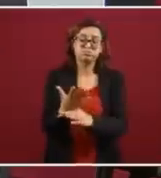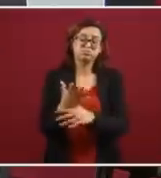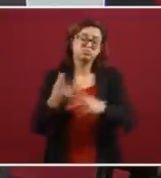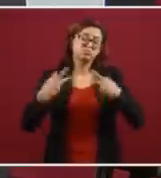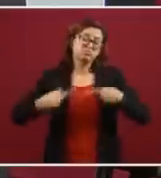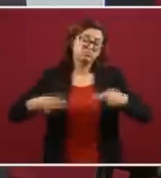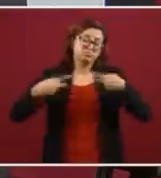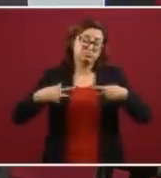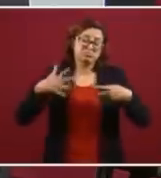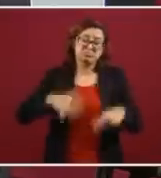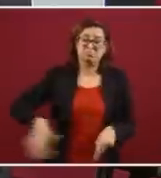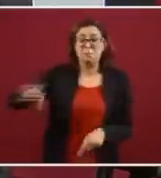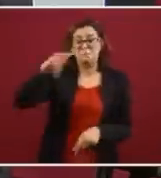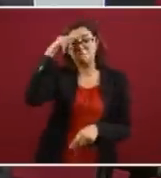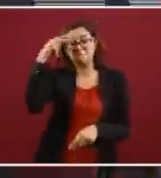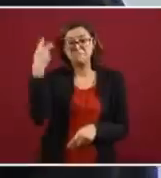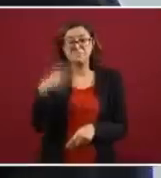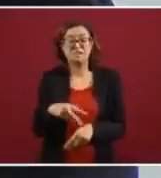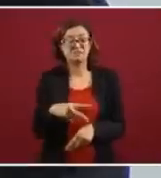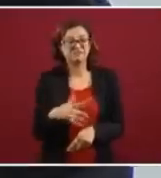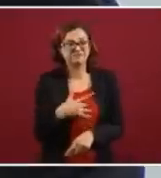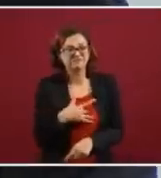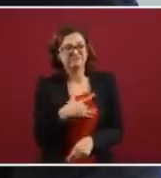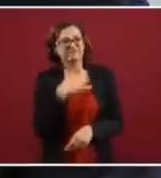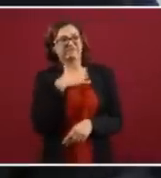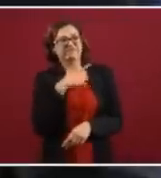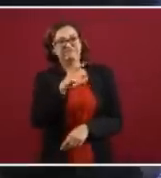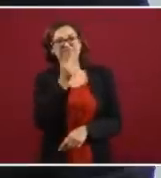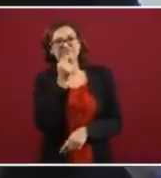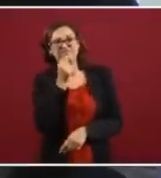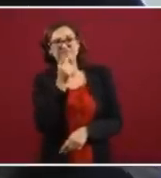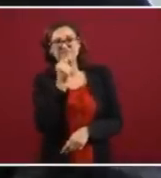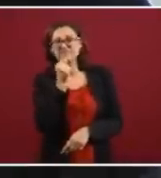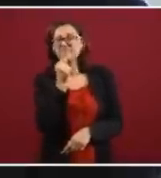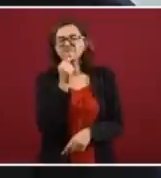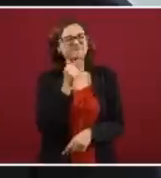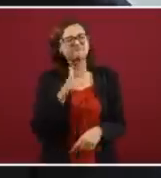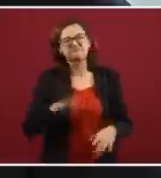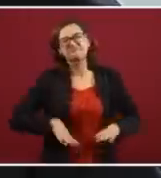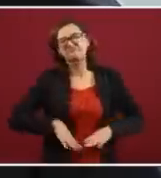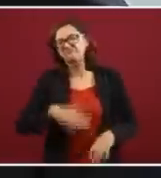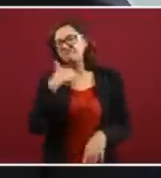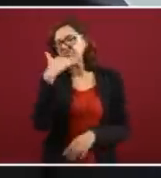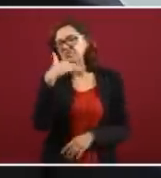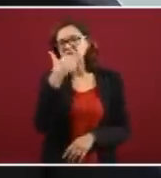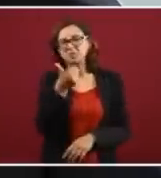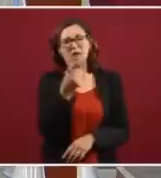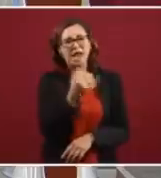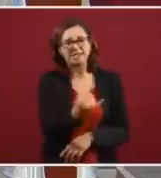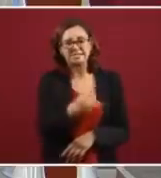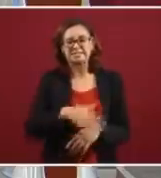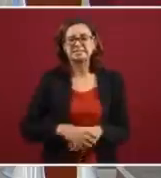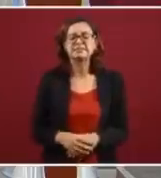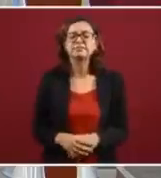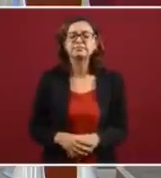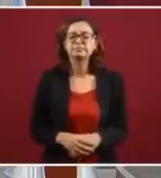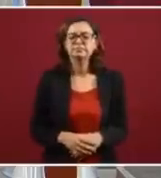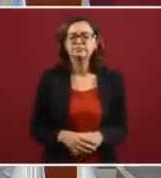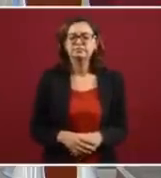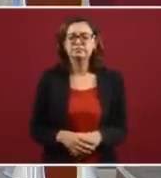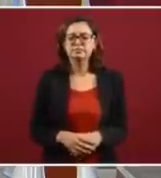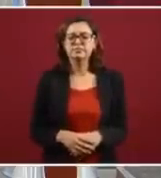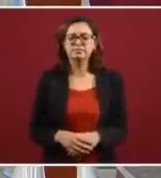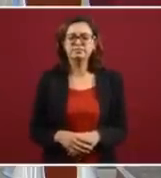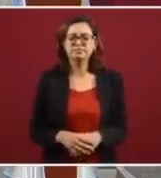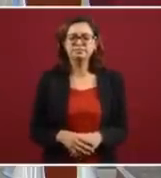mexicanos estimaron que su policía local era corrupta. La distribución porcentual sobre los